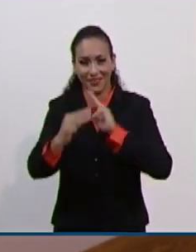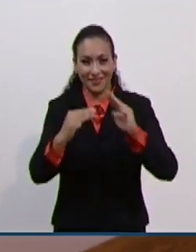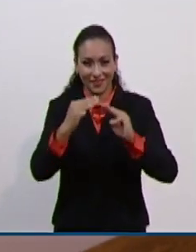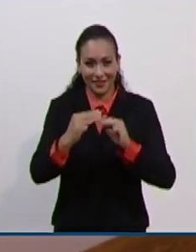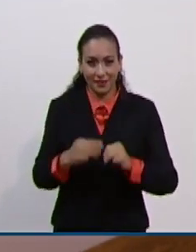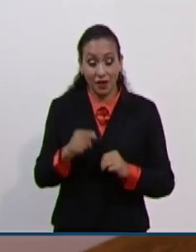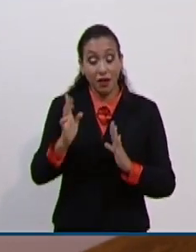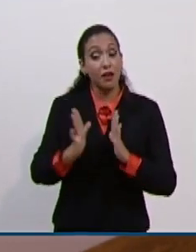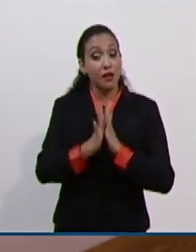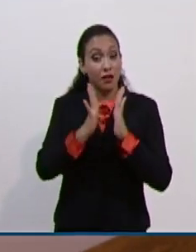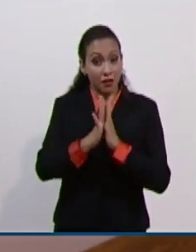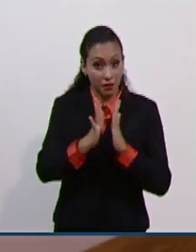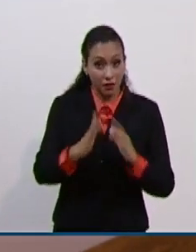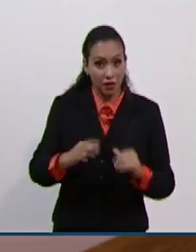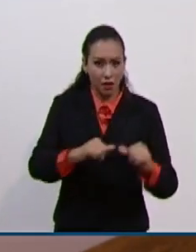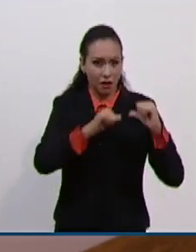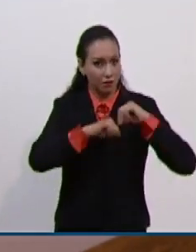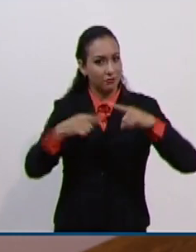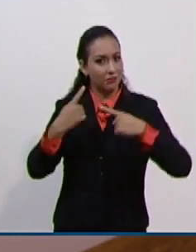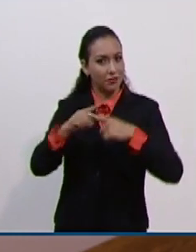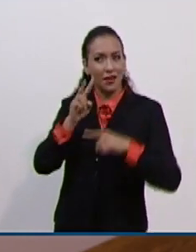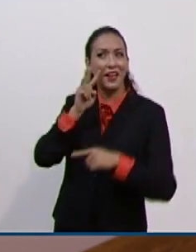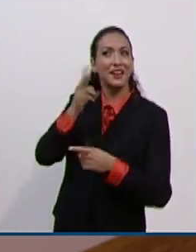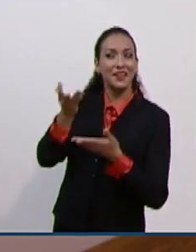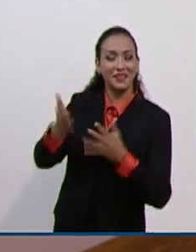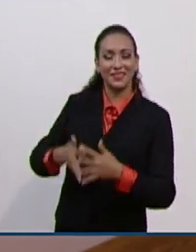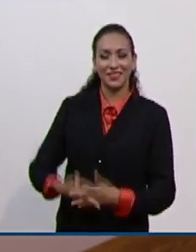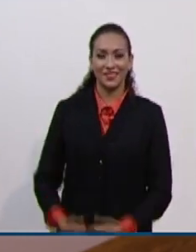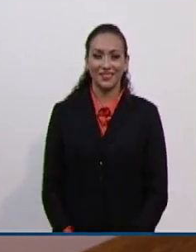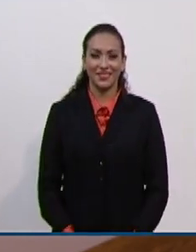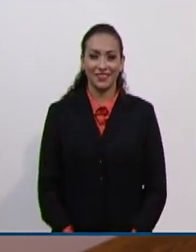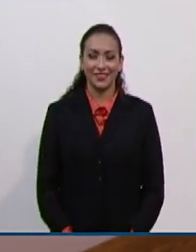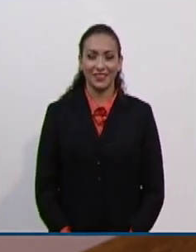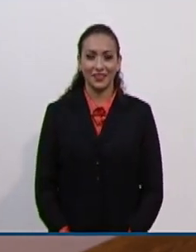el que participan diversas autoridades. Adelante, Óscar, con tu reporte.